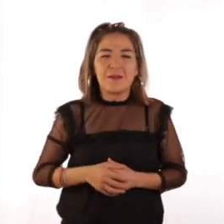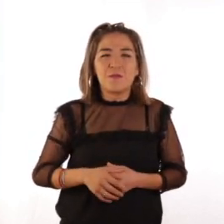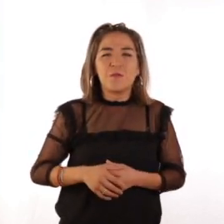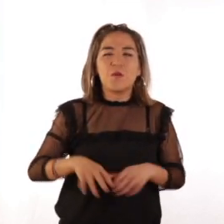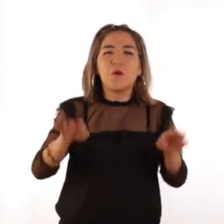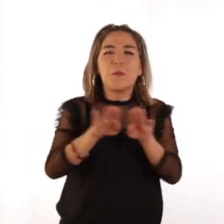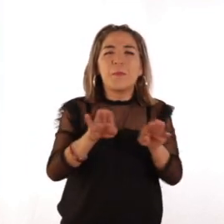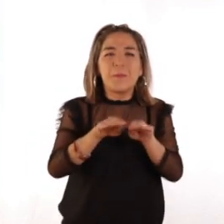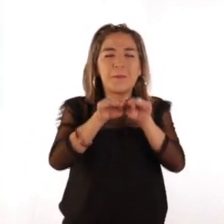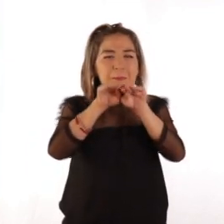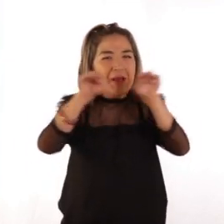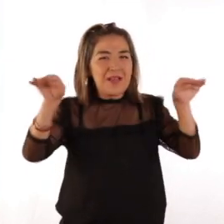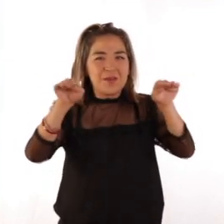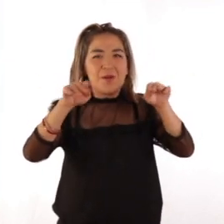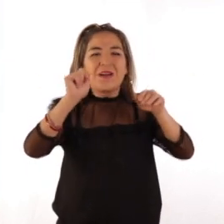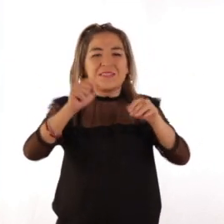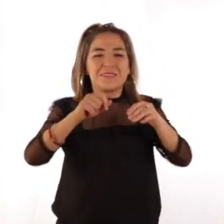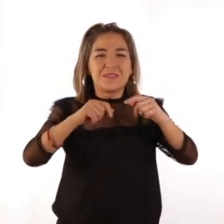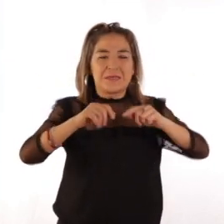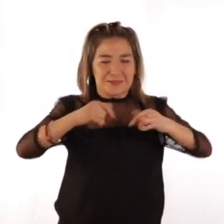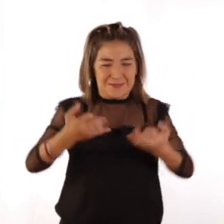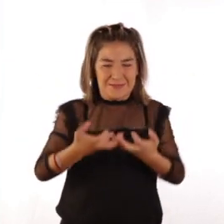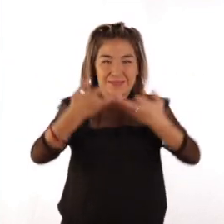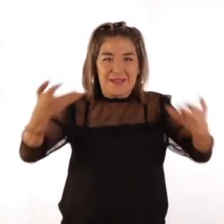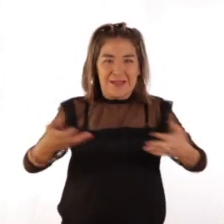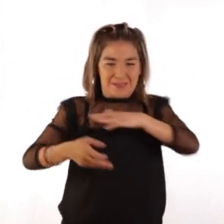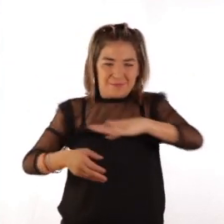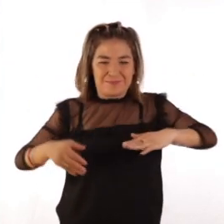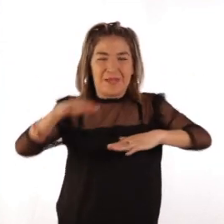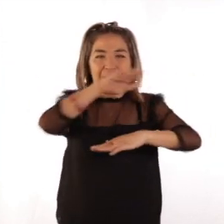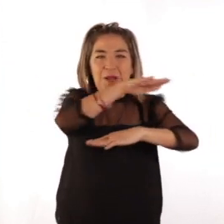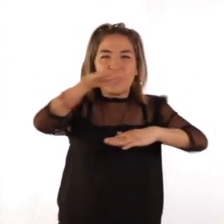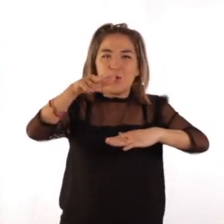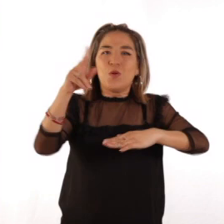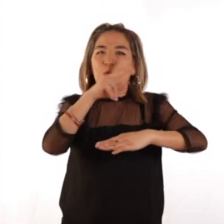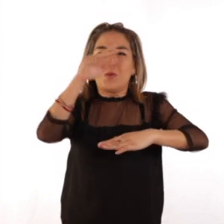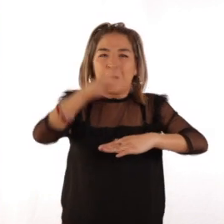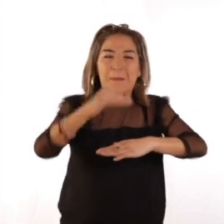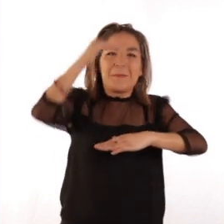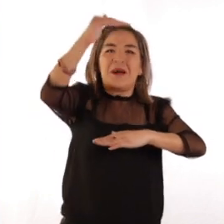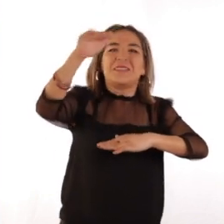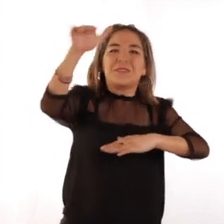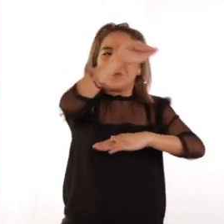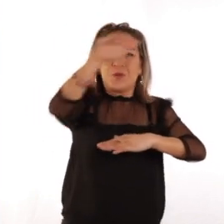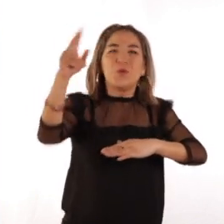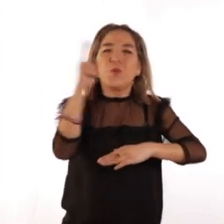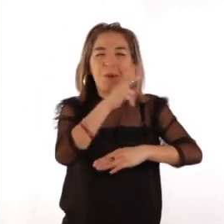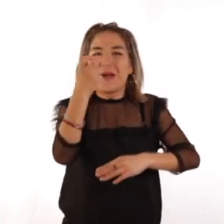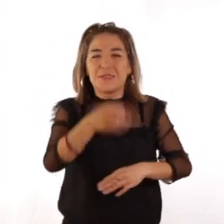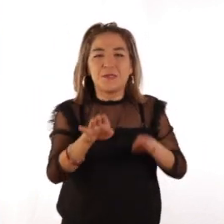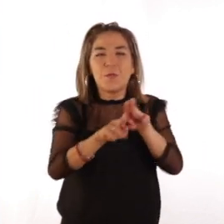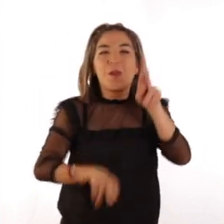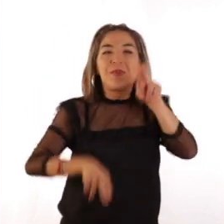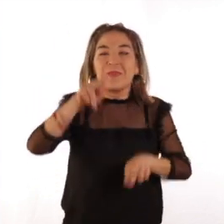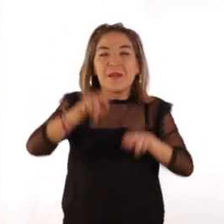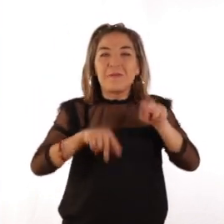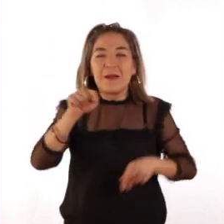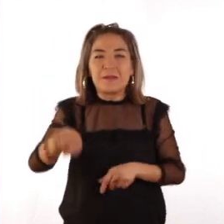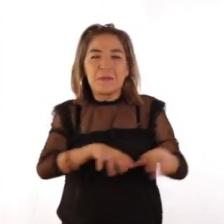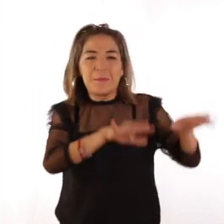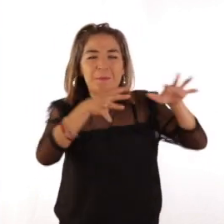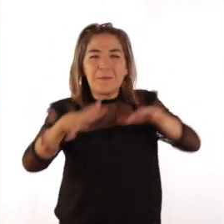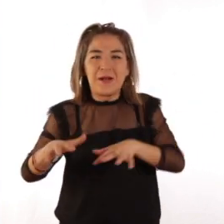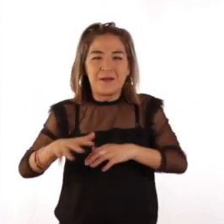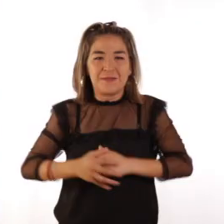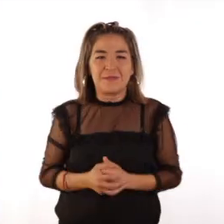entre el punto alto de algo y el punto bajo de algo. Pero hablamos de altitud, estamos automáticamente haciendo referencia al nivel del